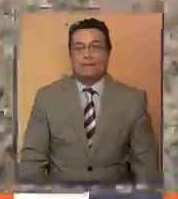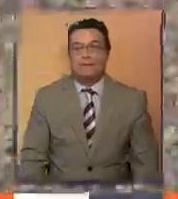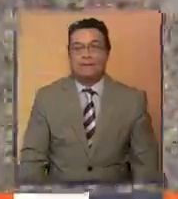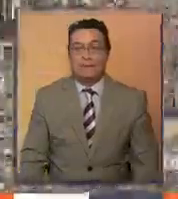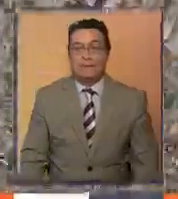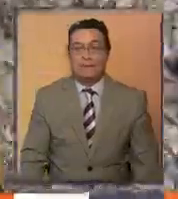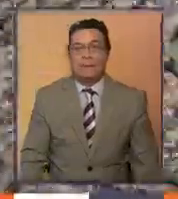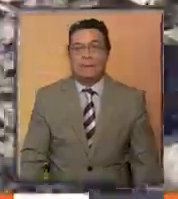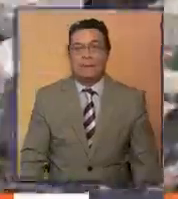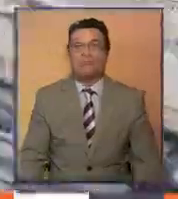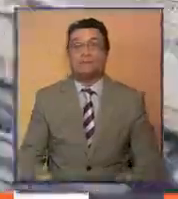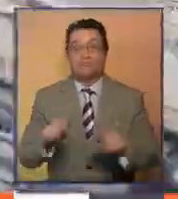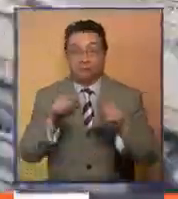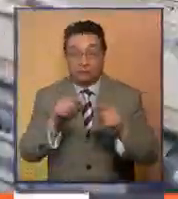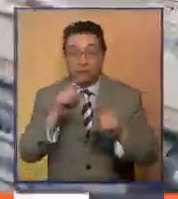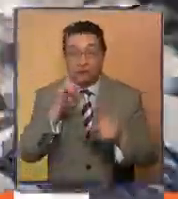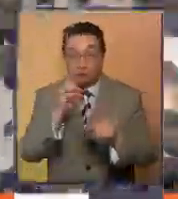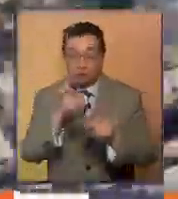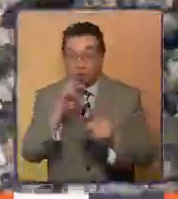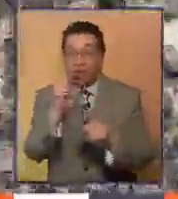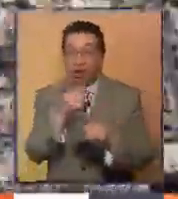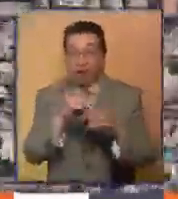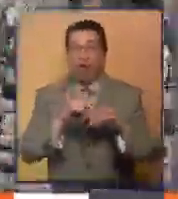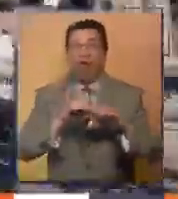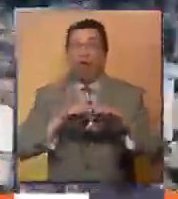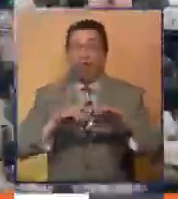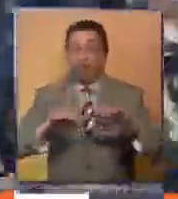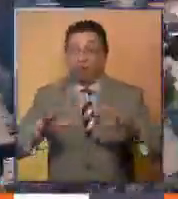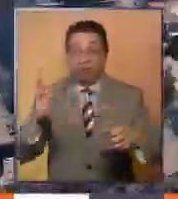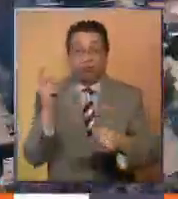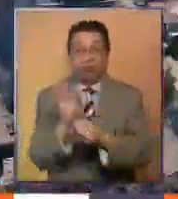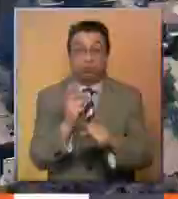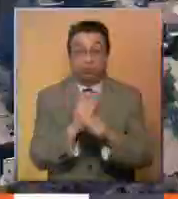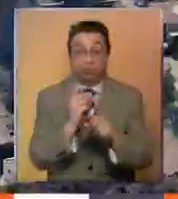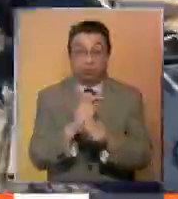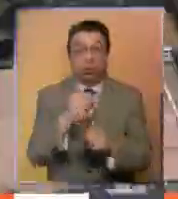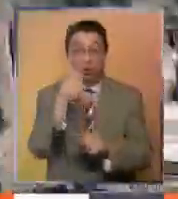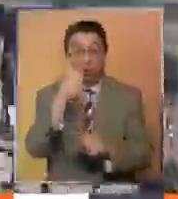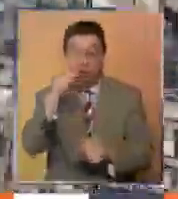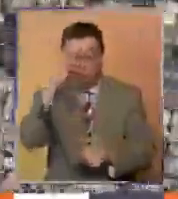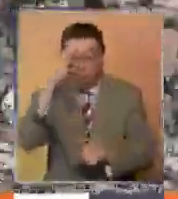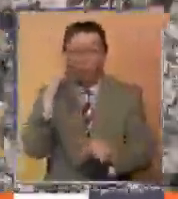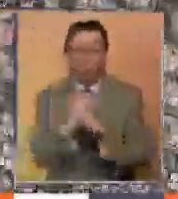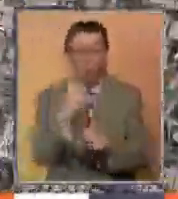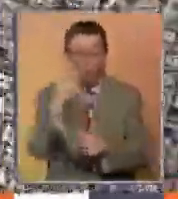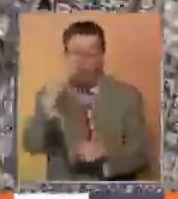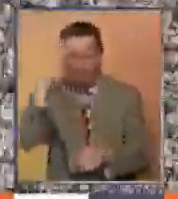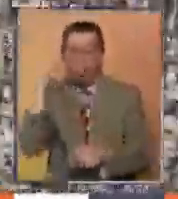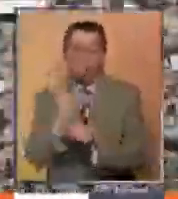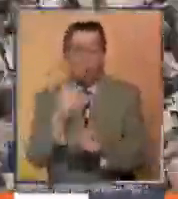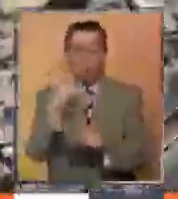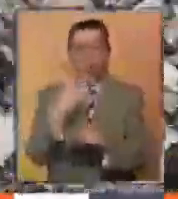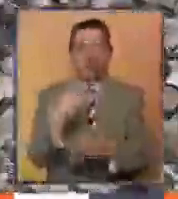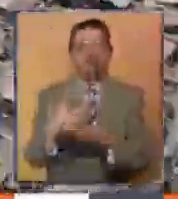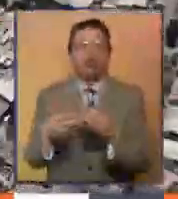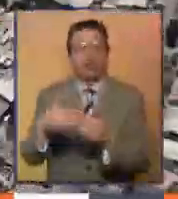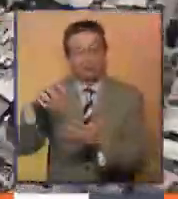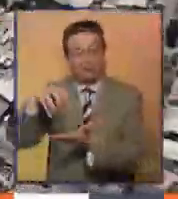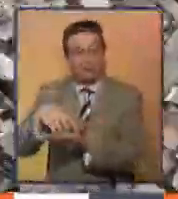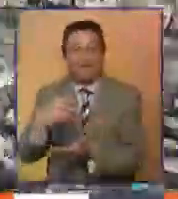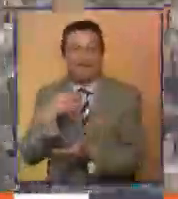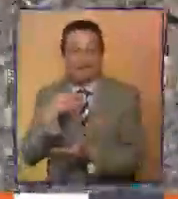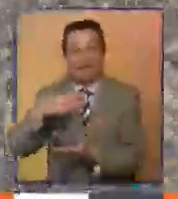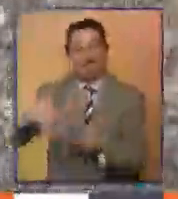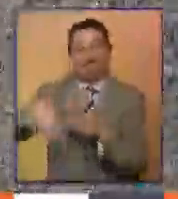recordar que los habían pintado de prolífico cometían al menos un asalto diario su base de operaciones ubicada en ñuñoa salían